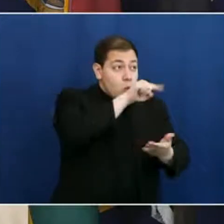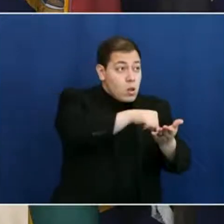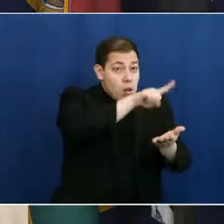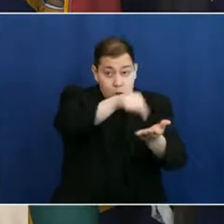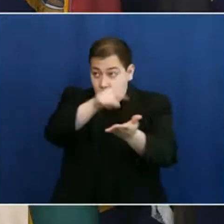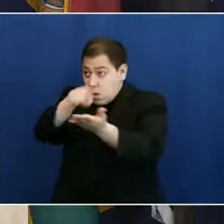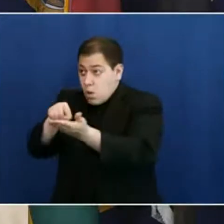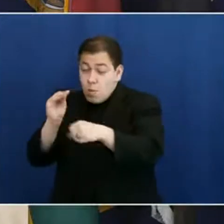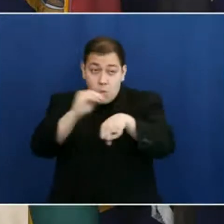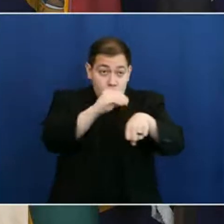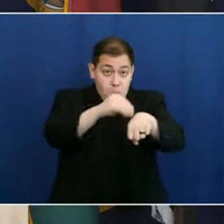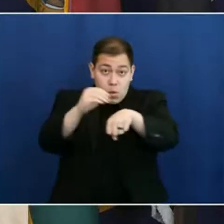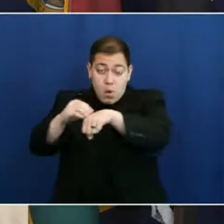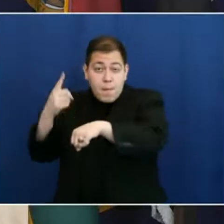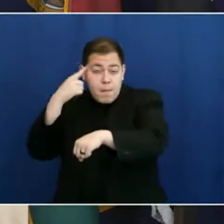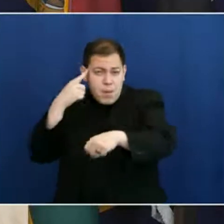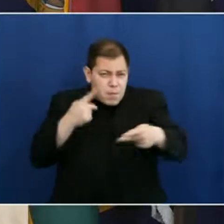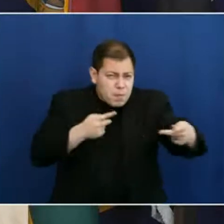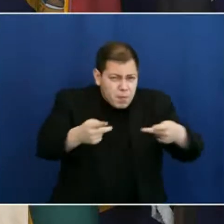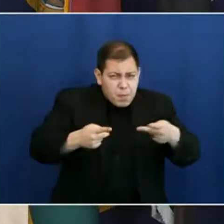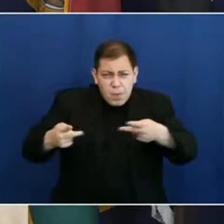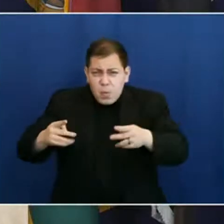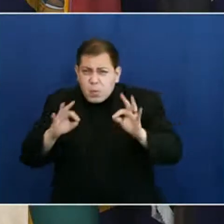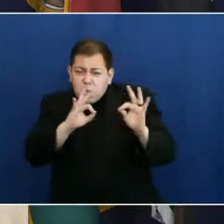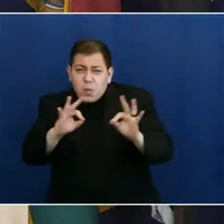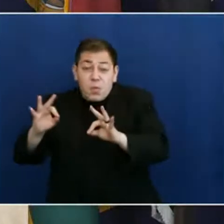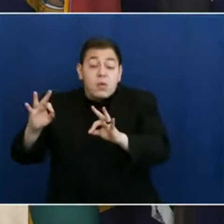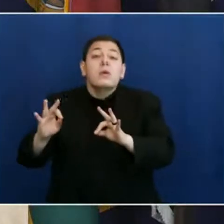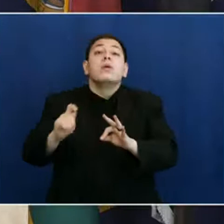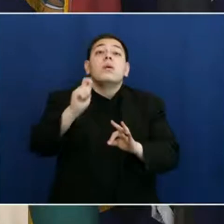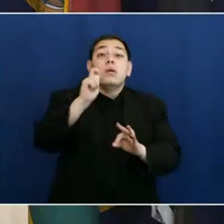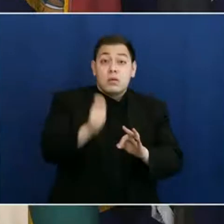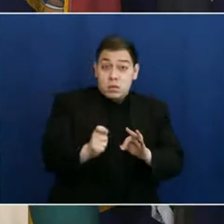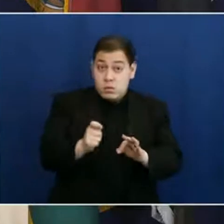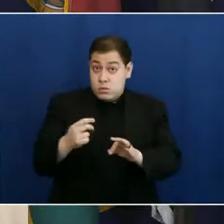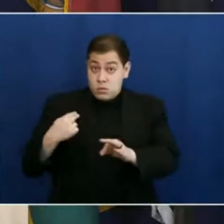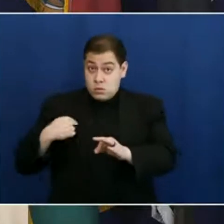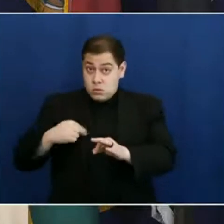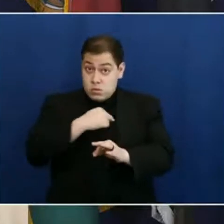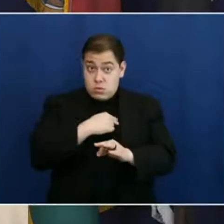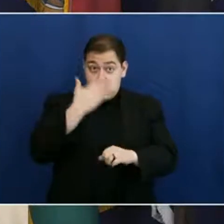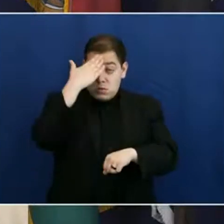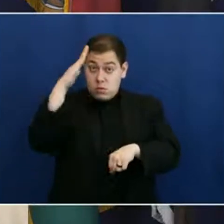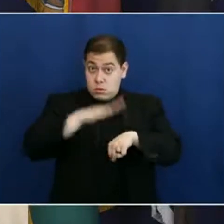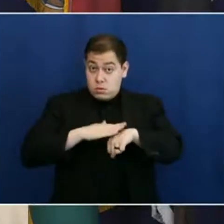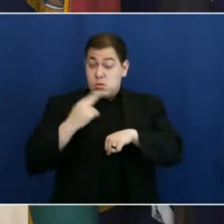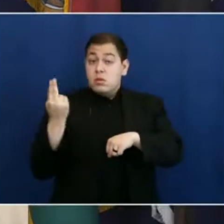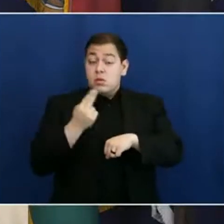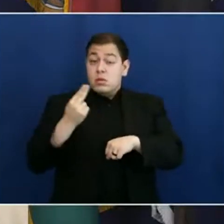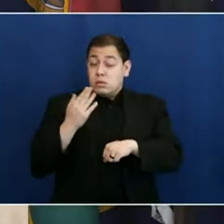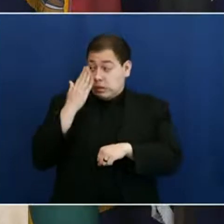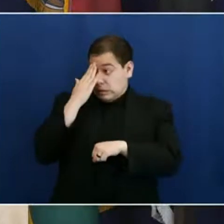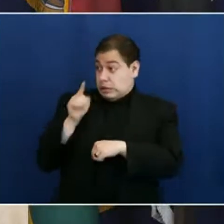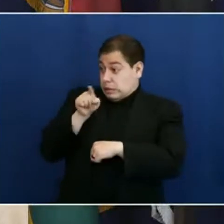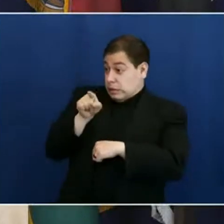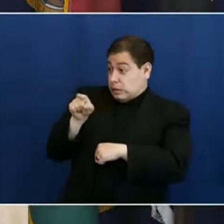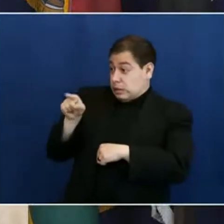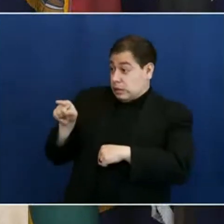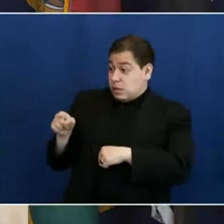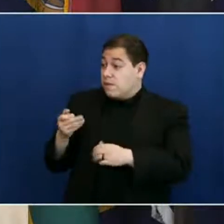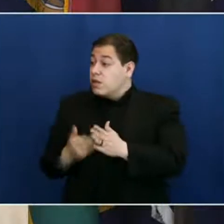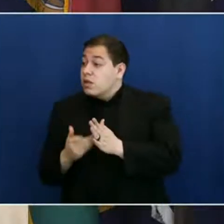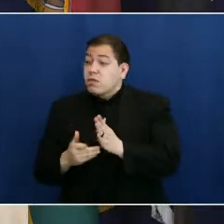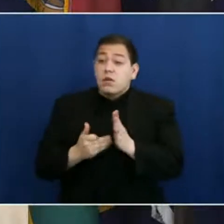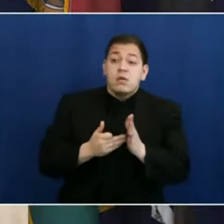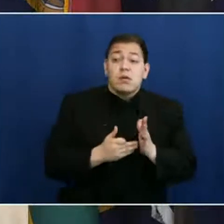plan. Es por eso que tenemos que continuar evolucionando esta situación y ahora nos estamos enfocando en hacer llegar